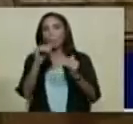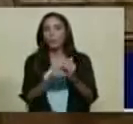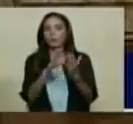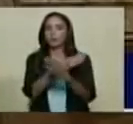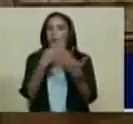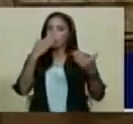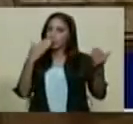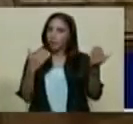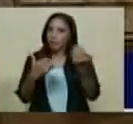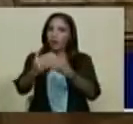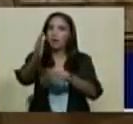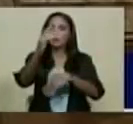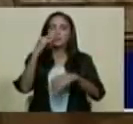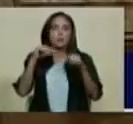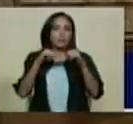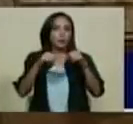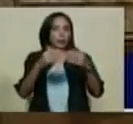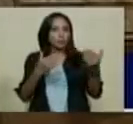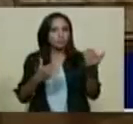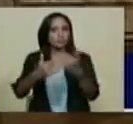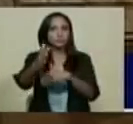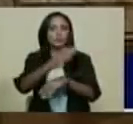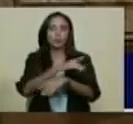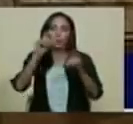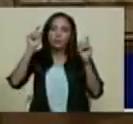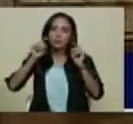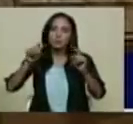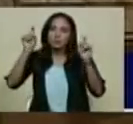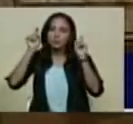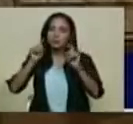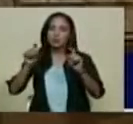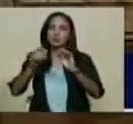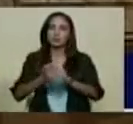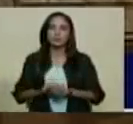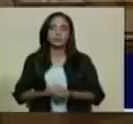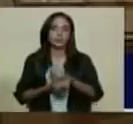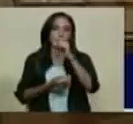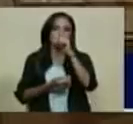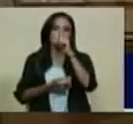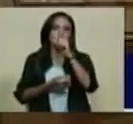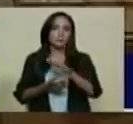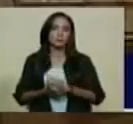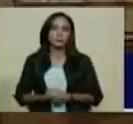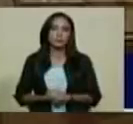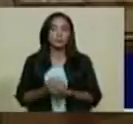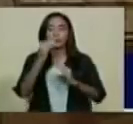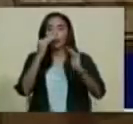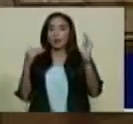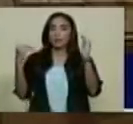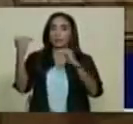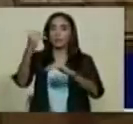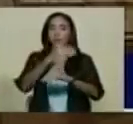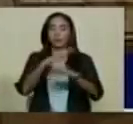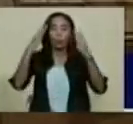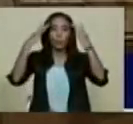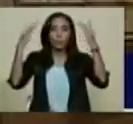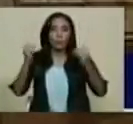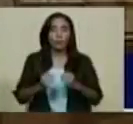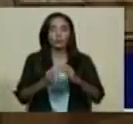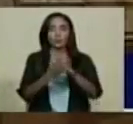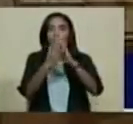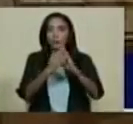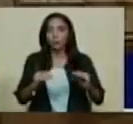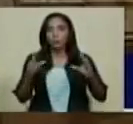que continuemos en este proceso de formación al más alto nivel profesional científico de